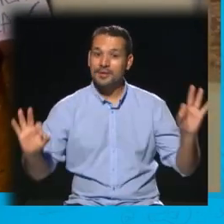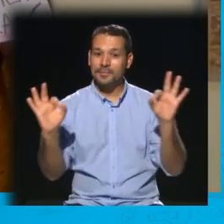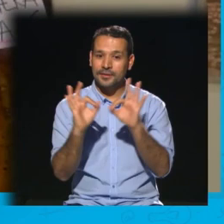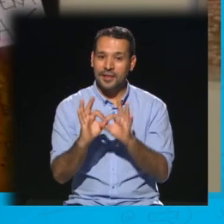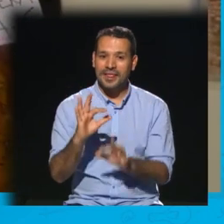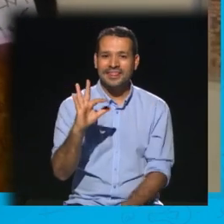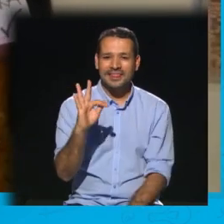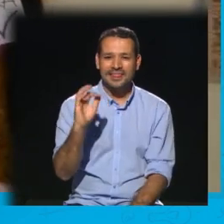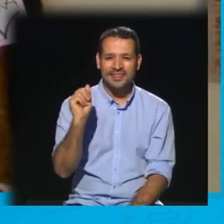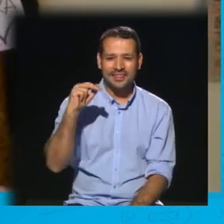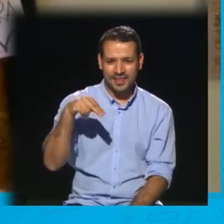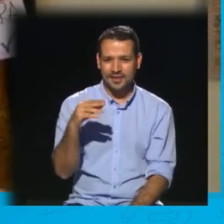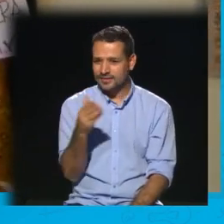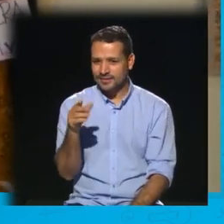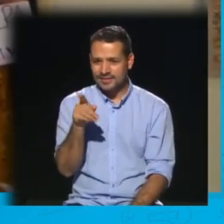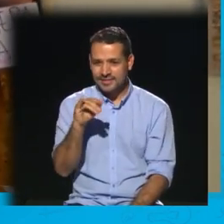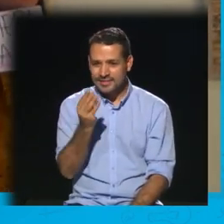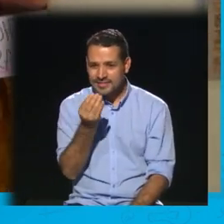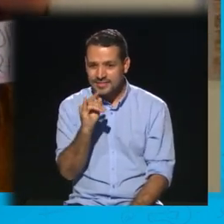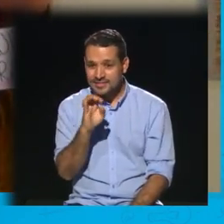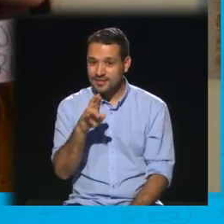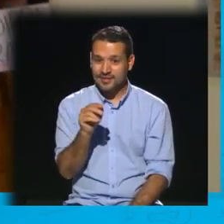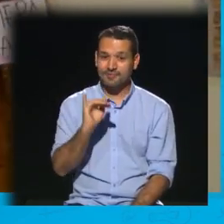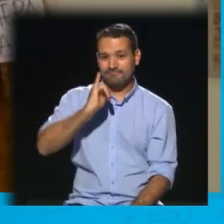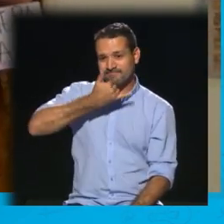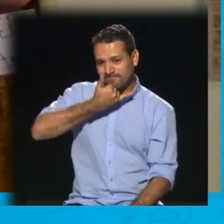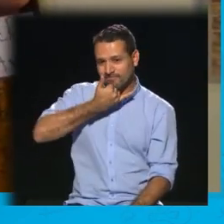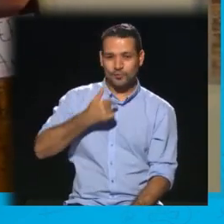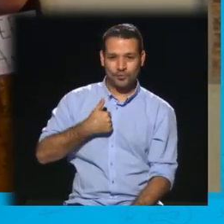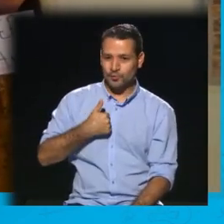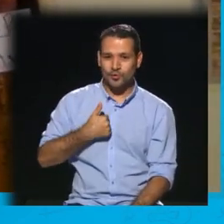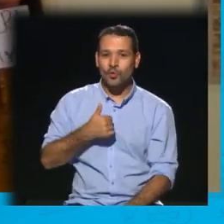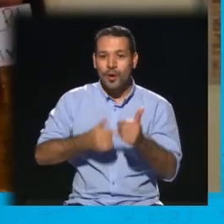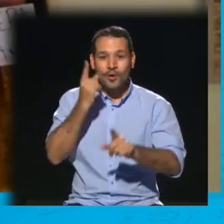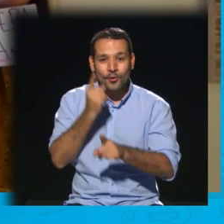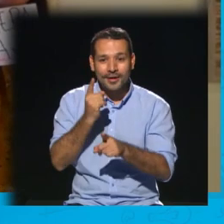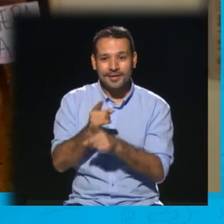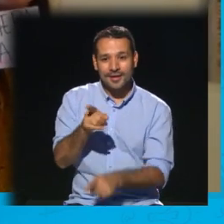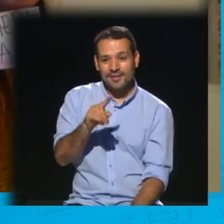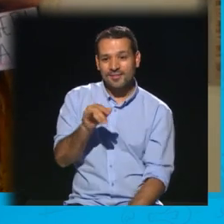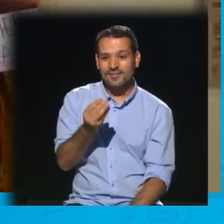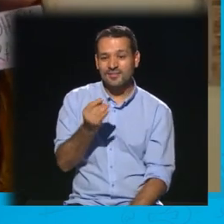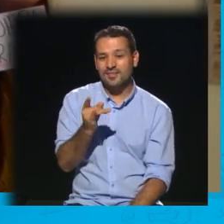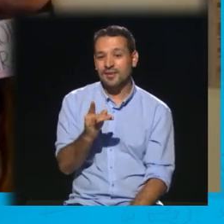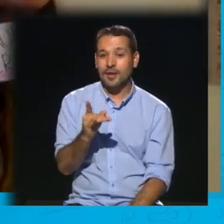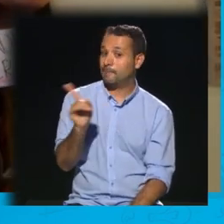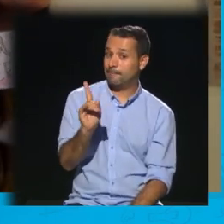Tan siquiera. La expresión correcta es siquiera. Ay, tan siquiera que